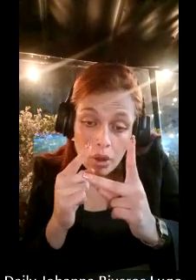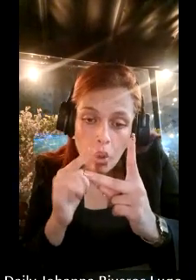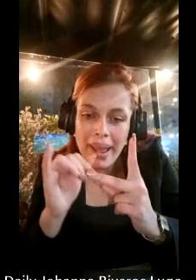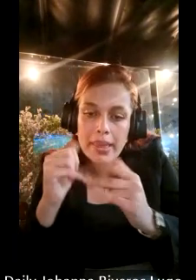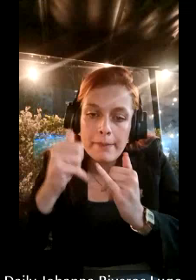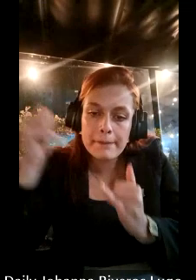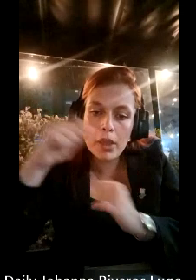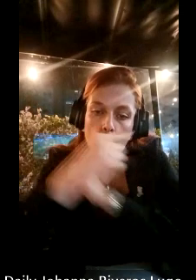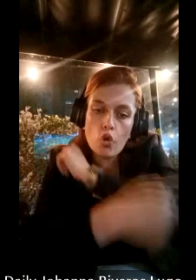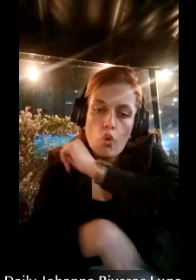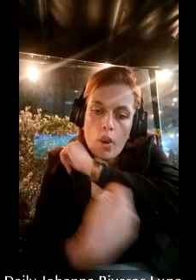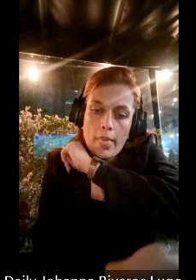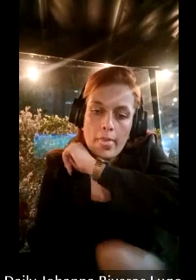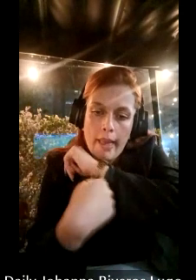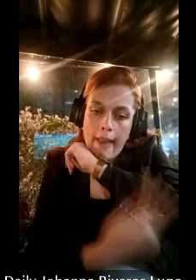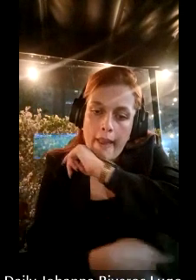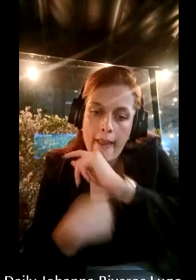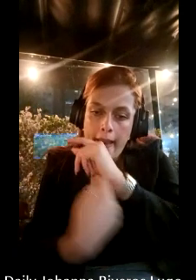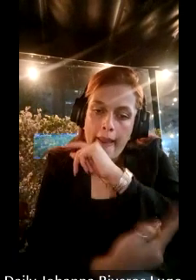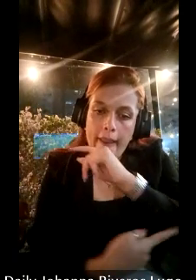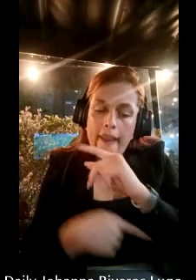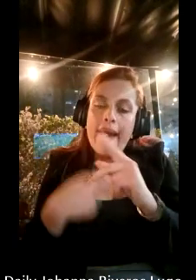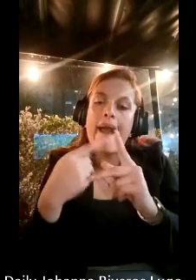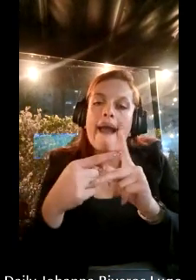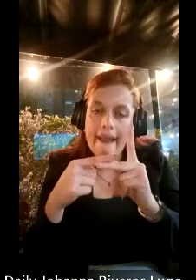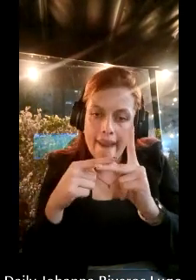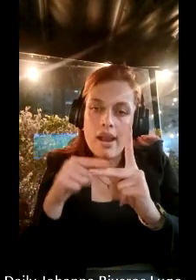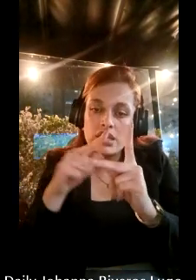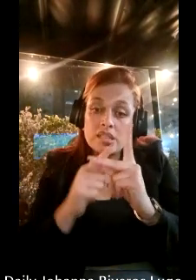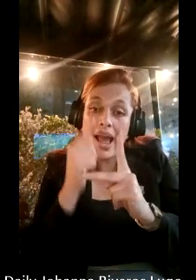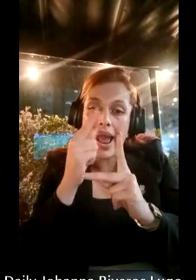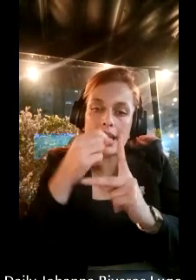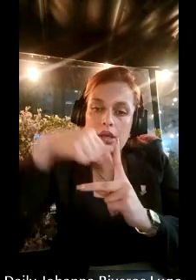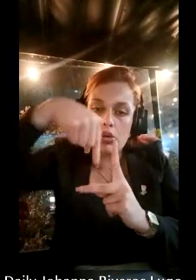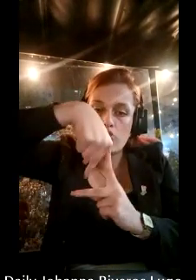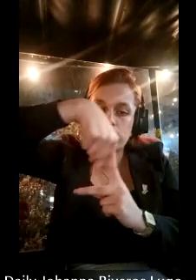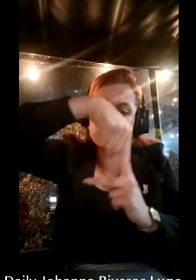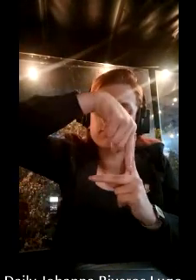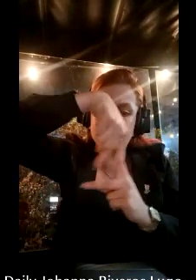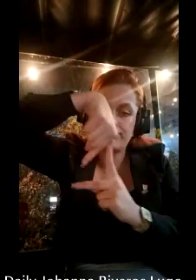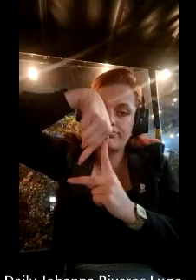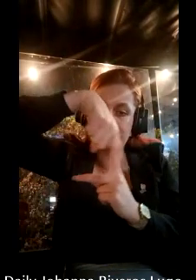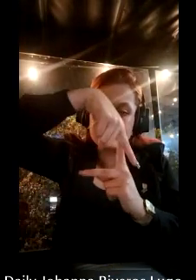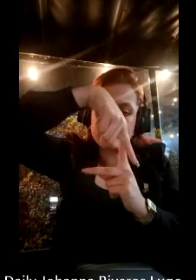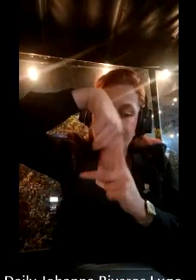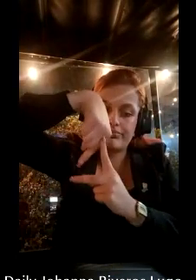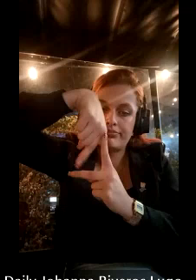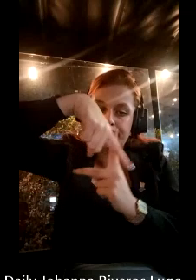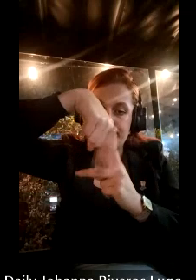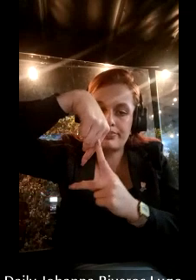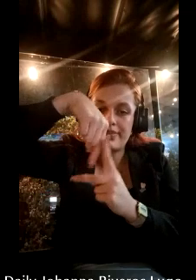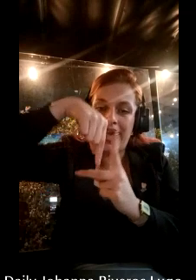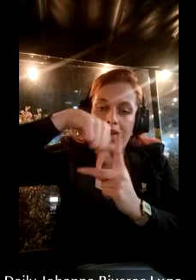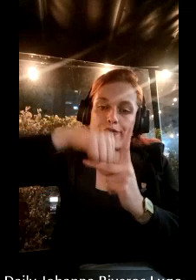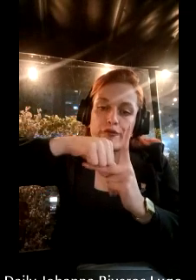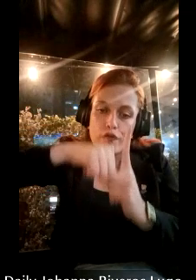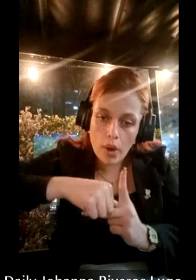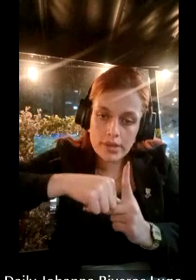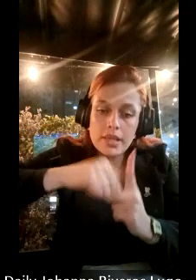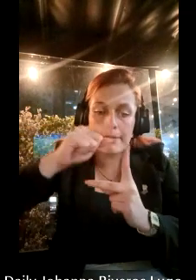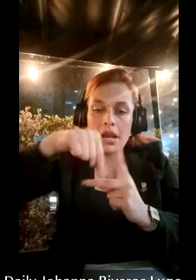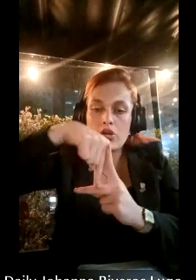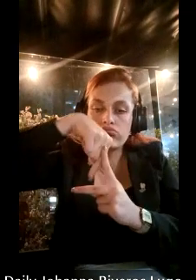una fuerza de la misma magnitud hacia arriba y por eso se mantiene en reposo. Se anulan